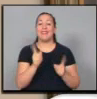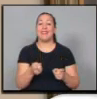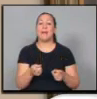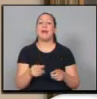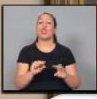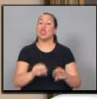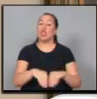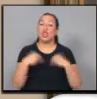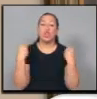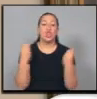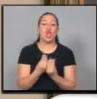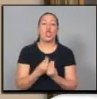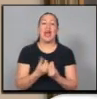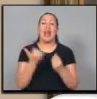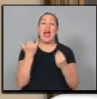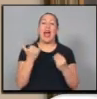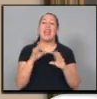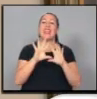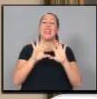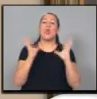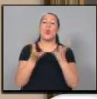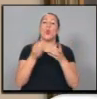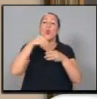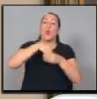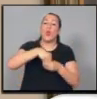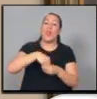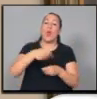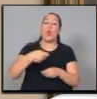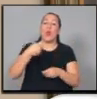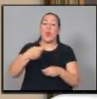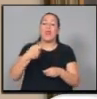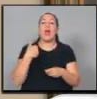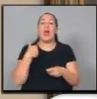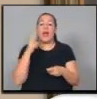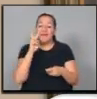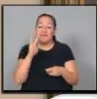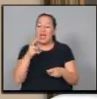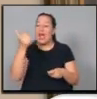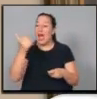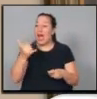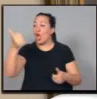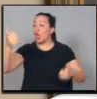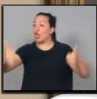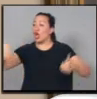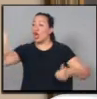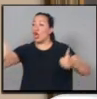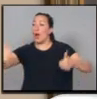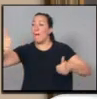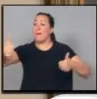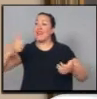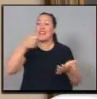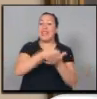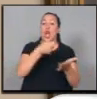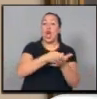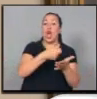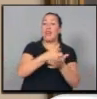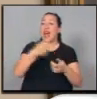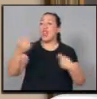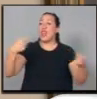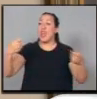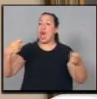financiero total que tienen incluidas las cuotas. Entonces vamos a encontrar competencias en los precios de contado entre los comercios y vamos a